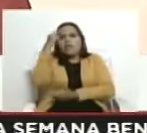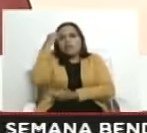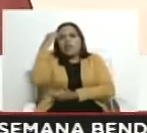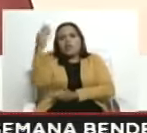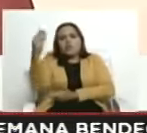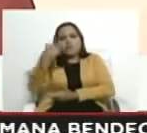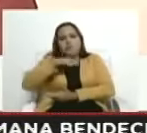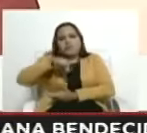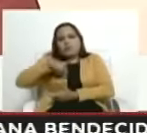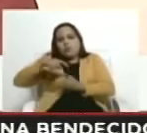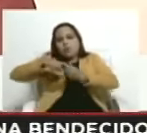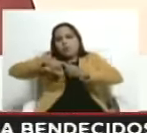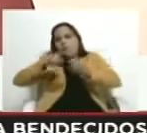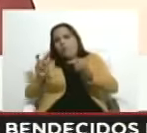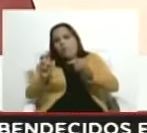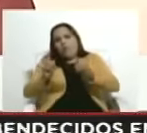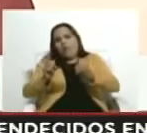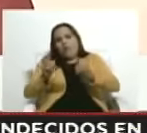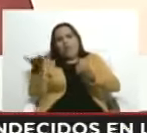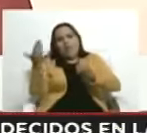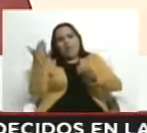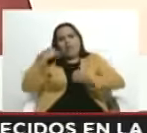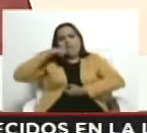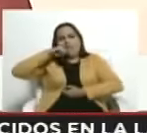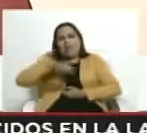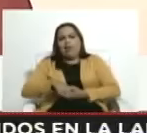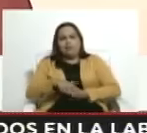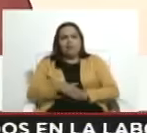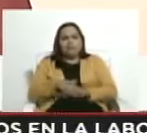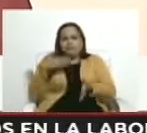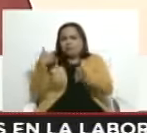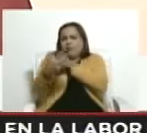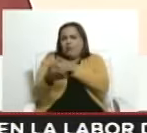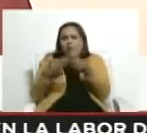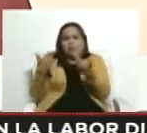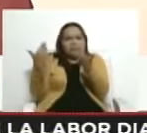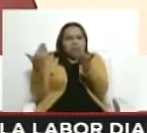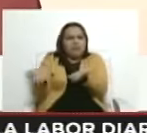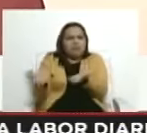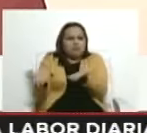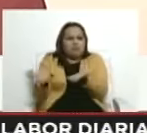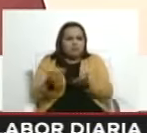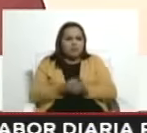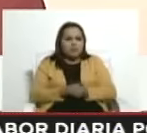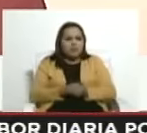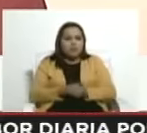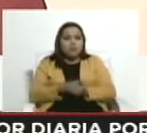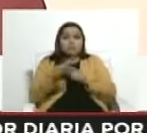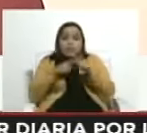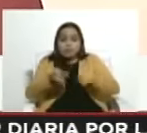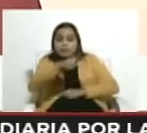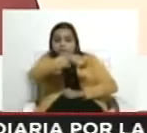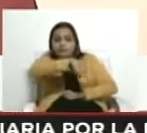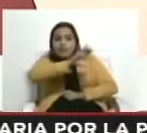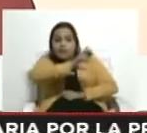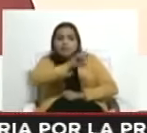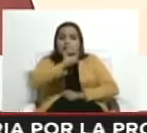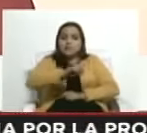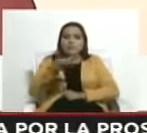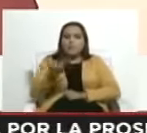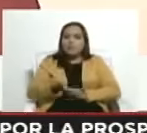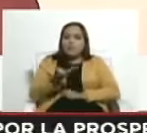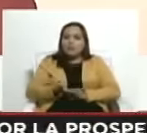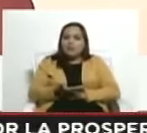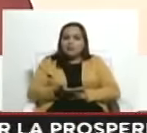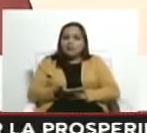Nos separamos de la OEA. Para nosotros no tiene ninguna importancia, pero es importante para estos países cuál